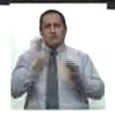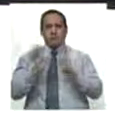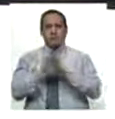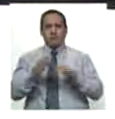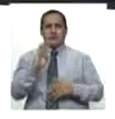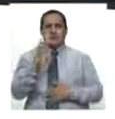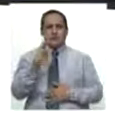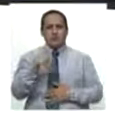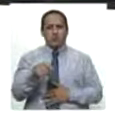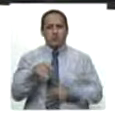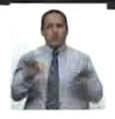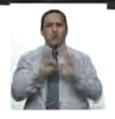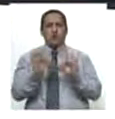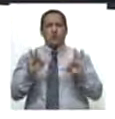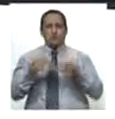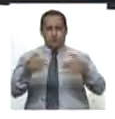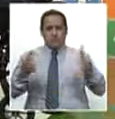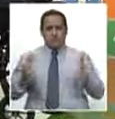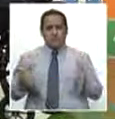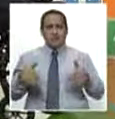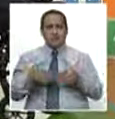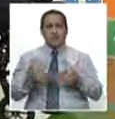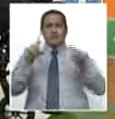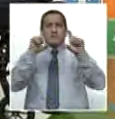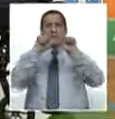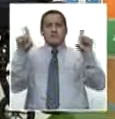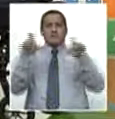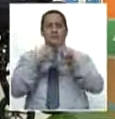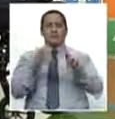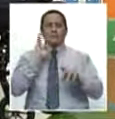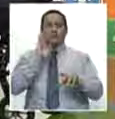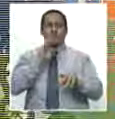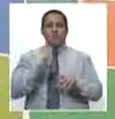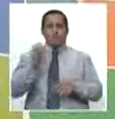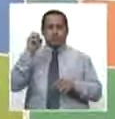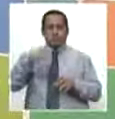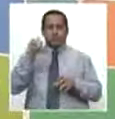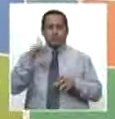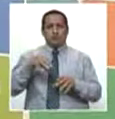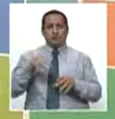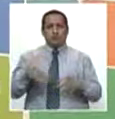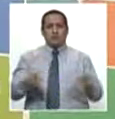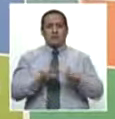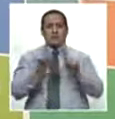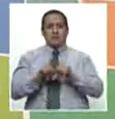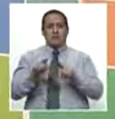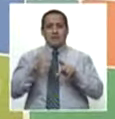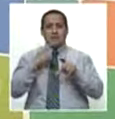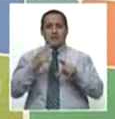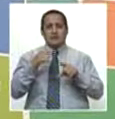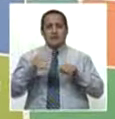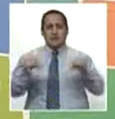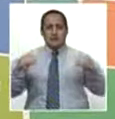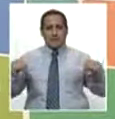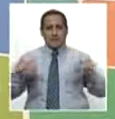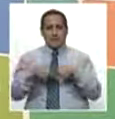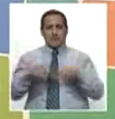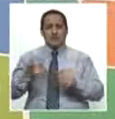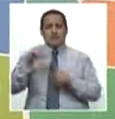del sanitario, o el tacho, dice todavía el cartelito, arrojar, por favor, el papel higiénico